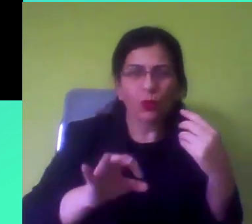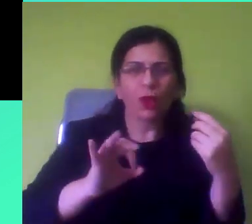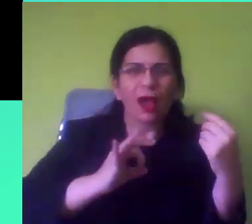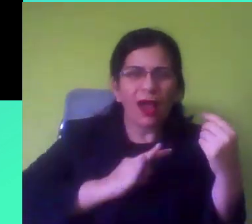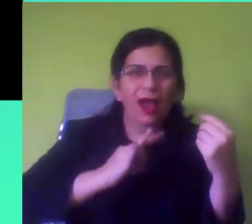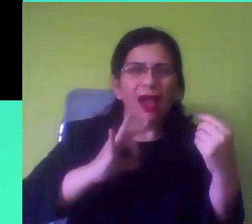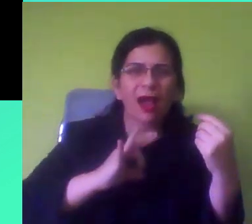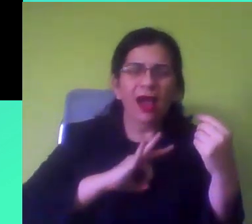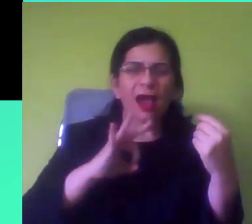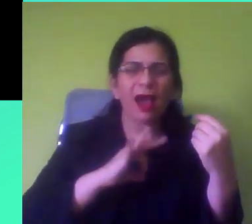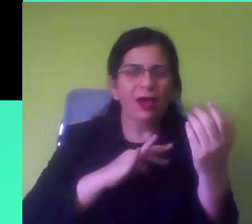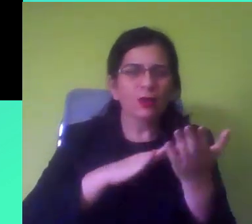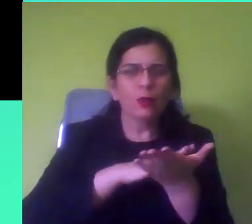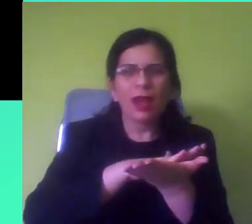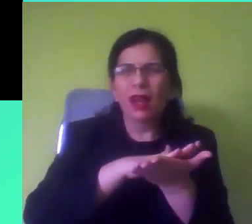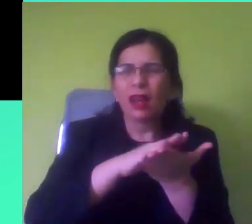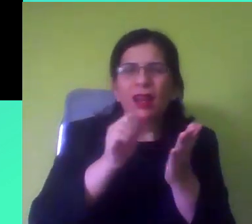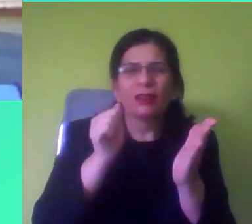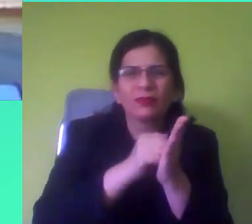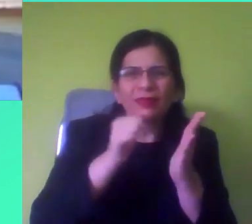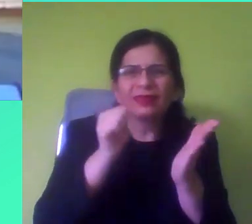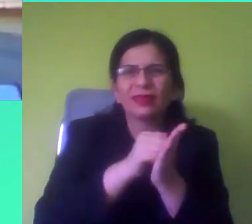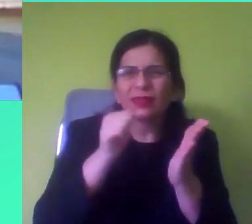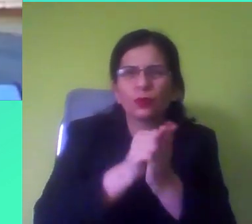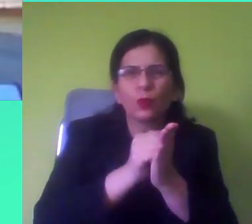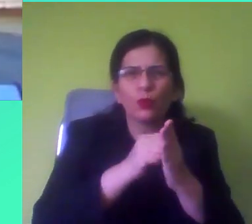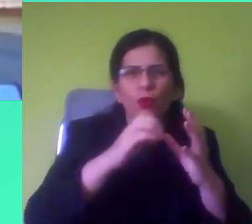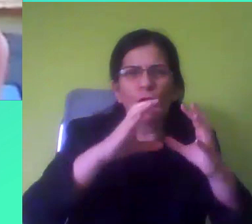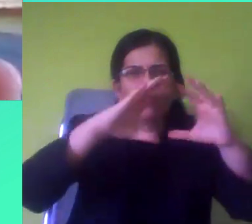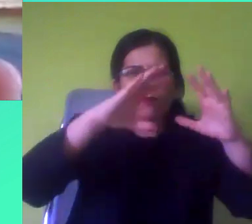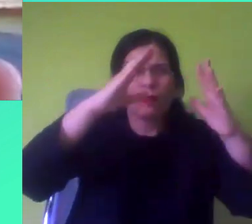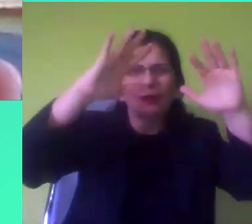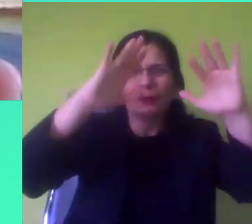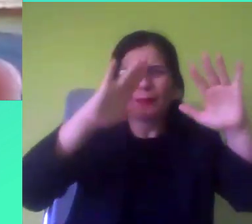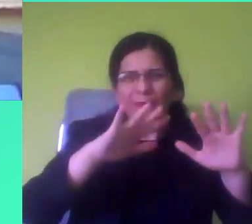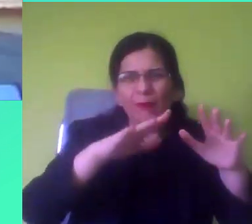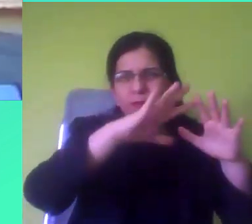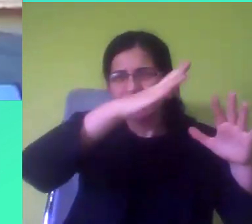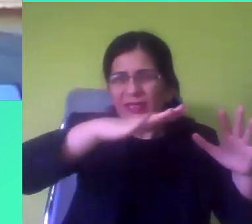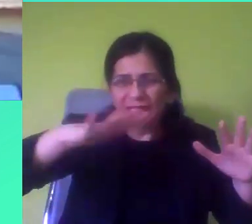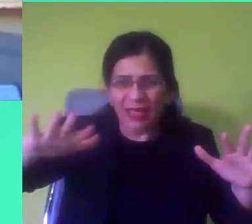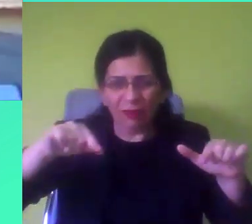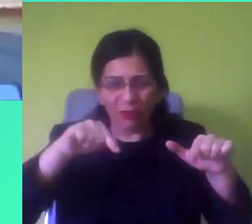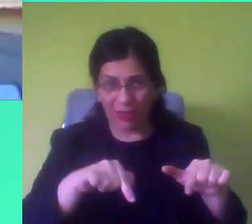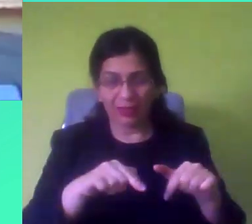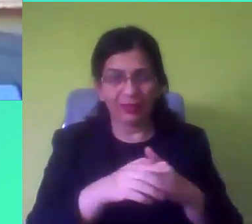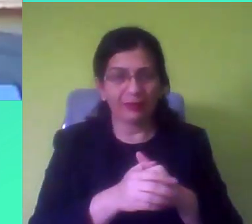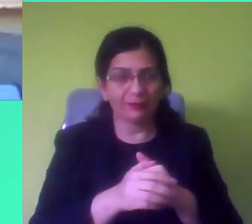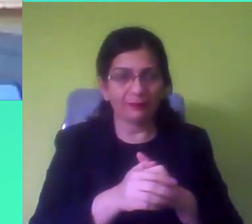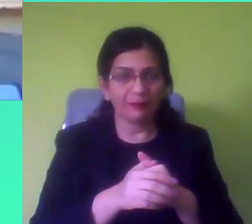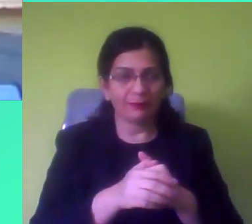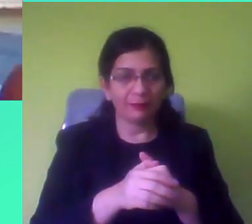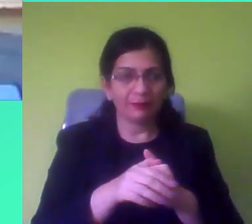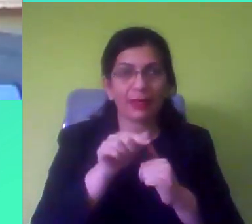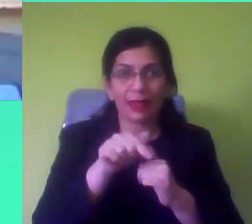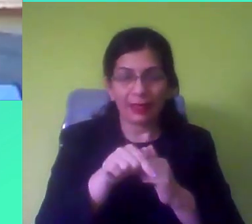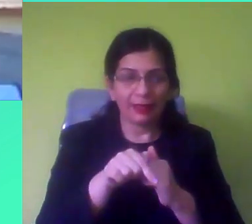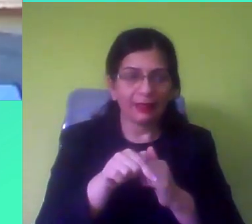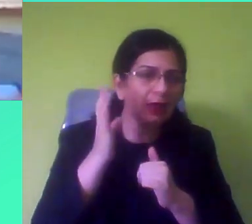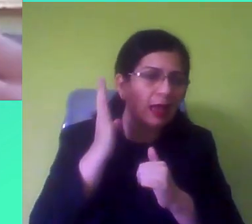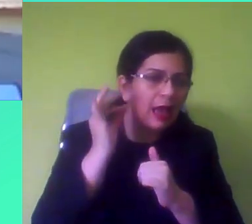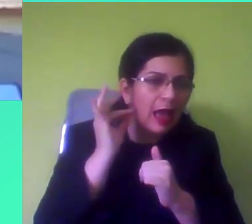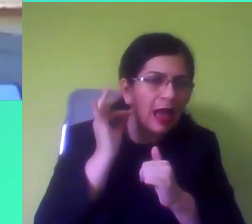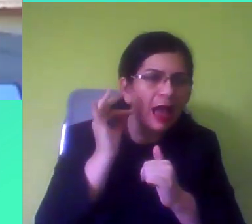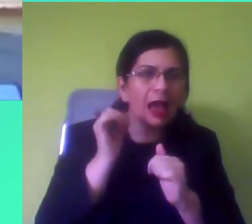acumular hielo, que es decir, la misma nieve que se acumula en superficie se derrite y se